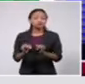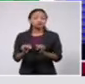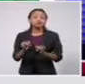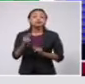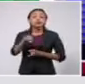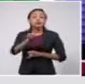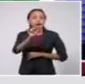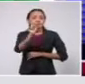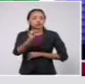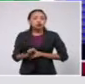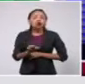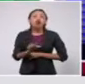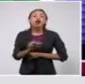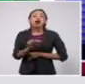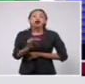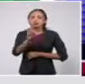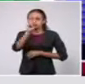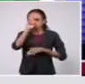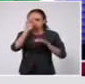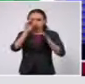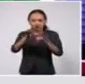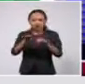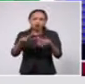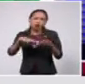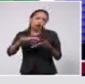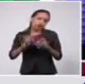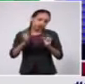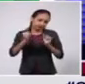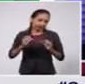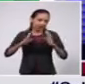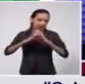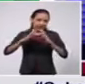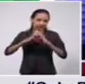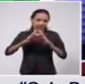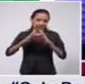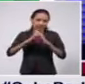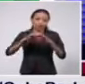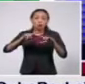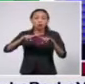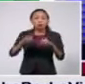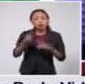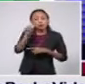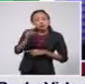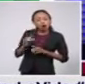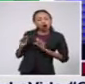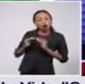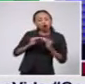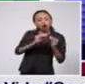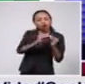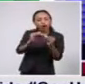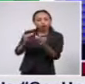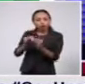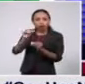que se mantenía en ingreso domiciliario por ser contacto de un caso positivo.